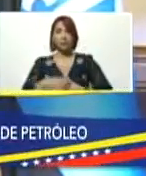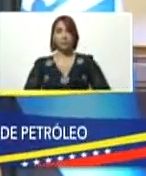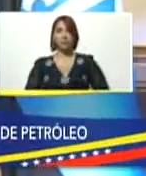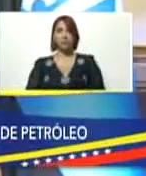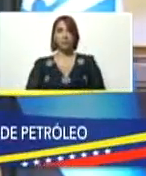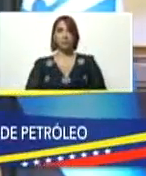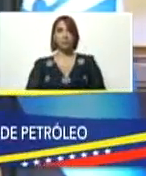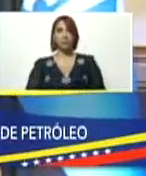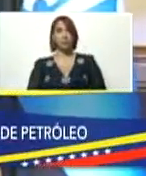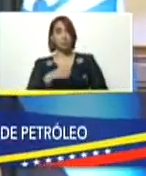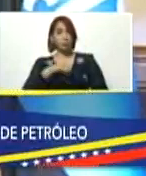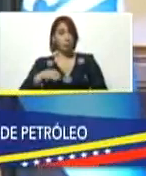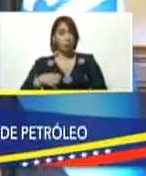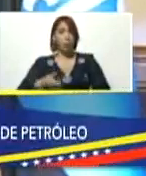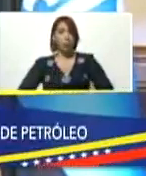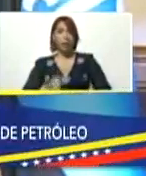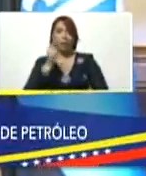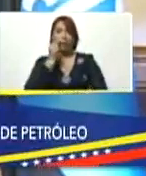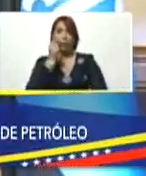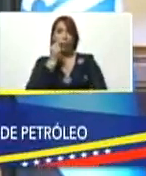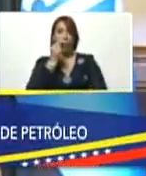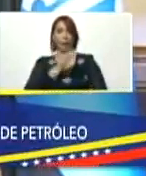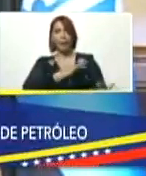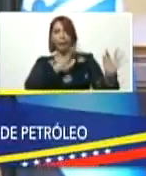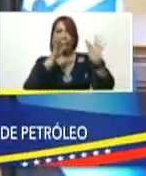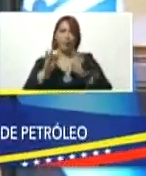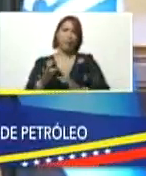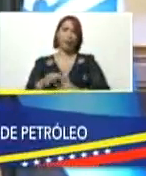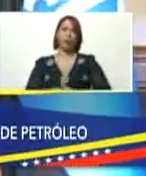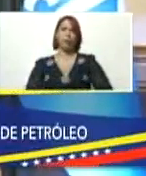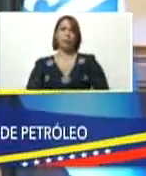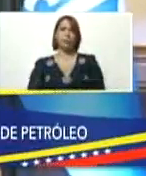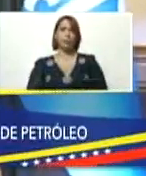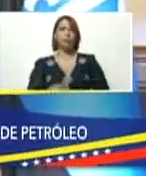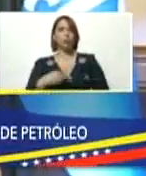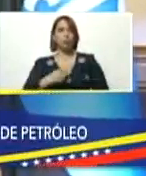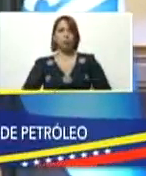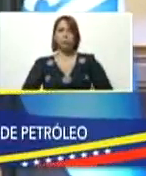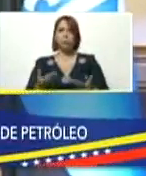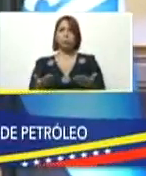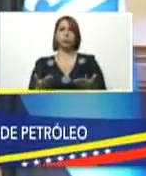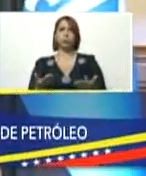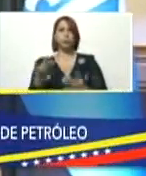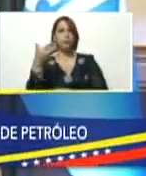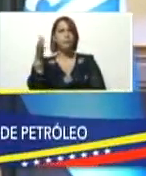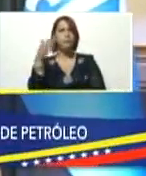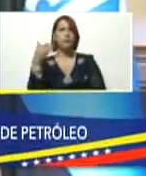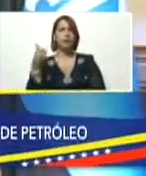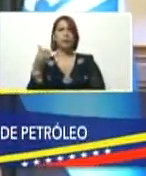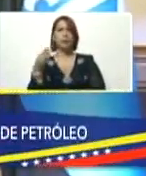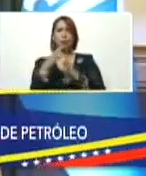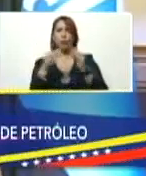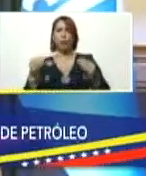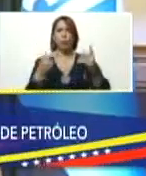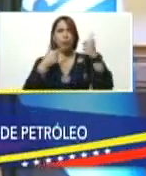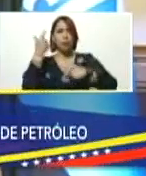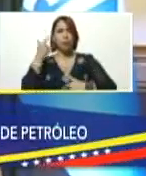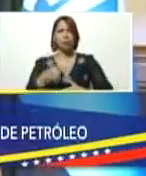sus hijos, sus herederos directos, quienes llevamos su batuta y su bandera de Hugo